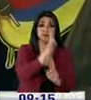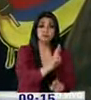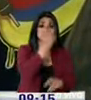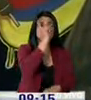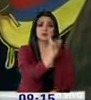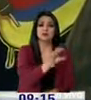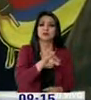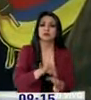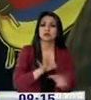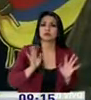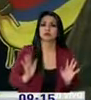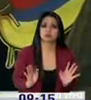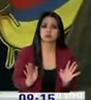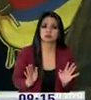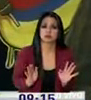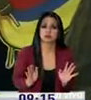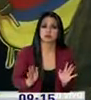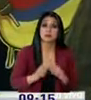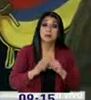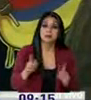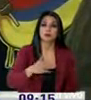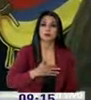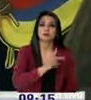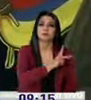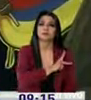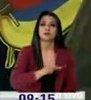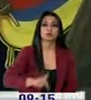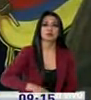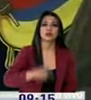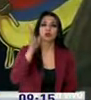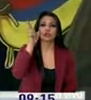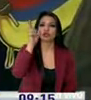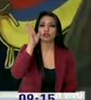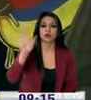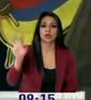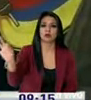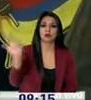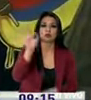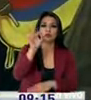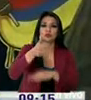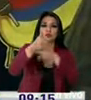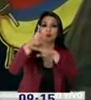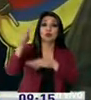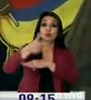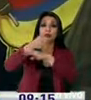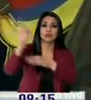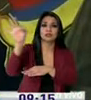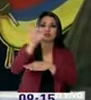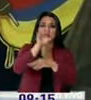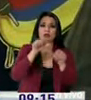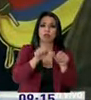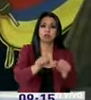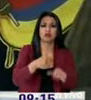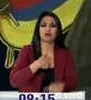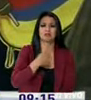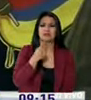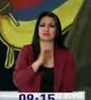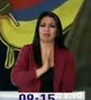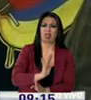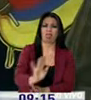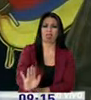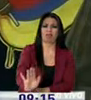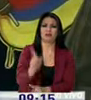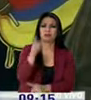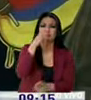la decisión que tome el pueblo. En forma particular, yo no creo en las reelecciones indefinidas. Me parece aberrante, me parece